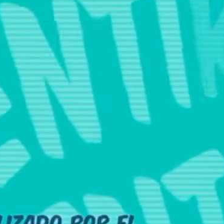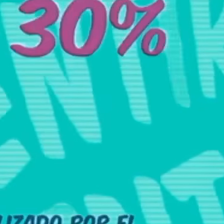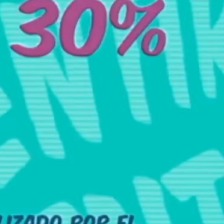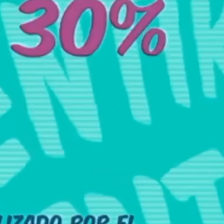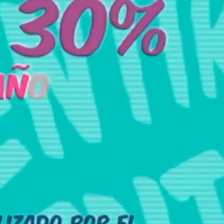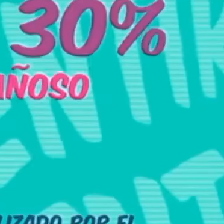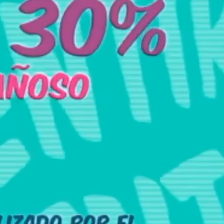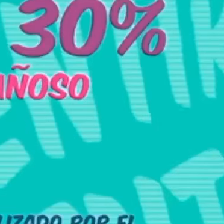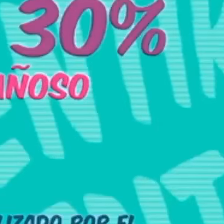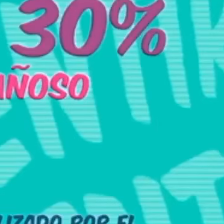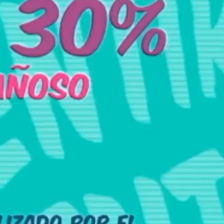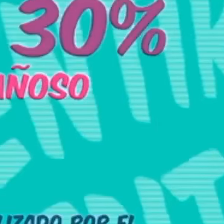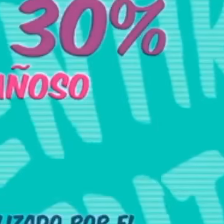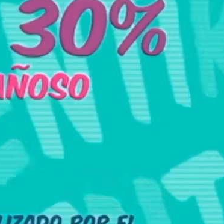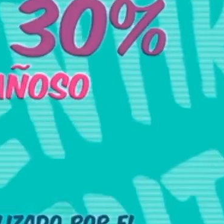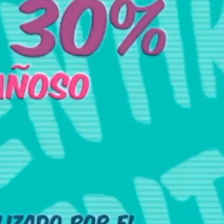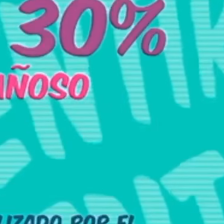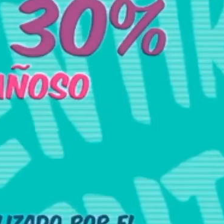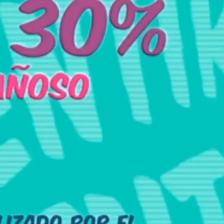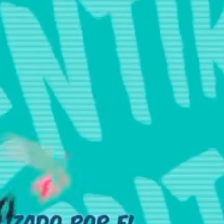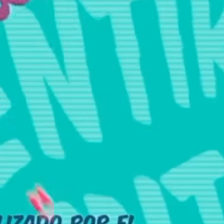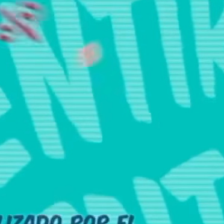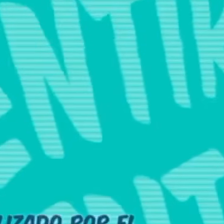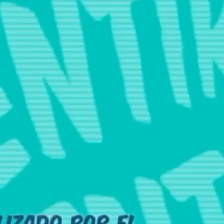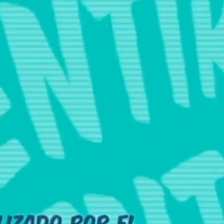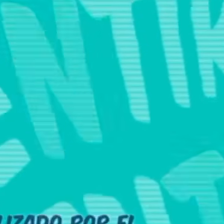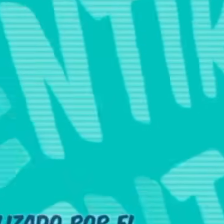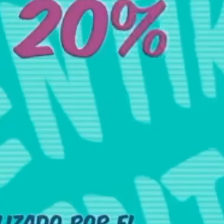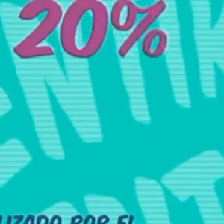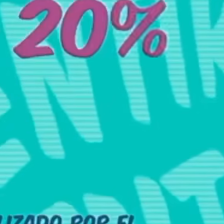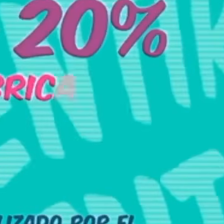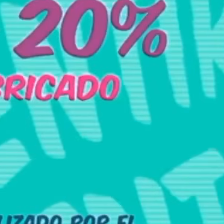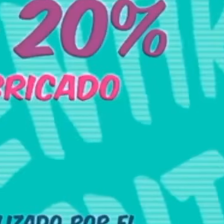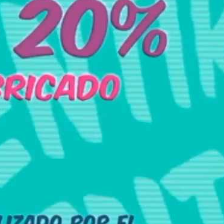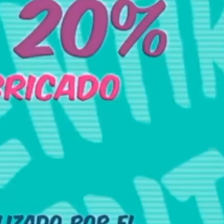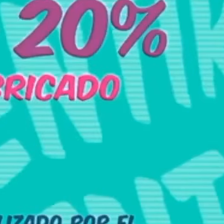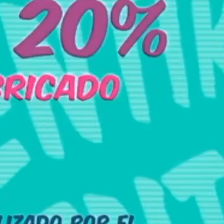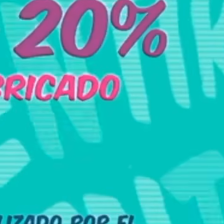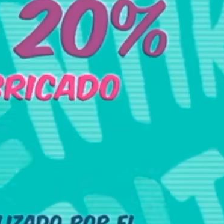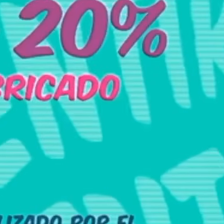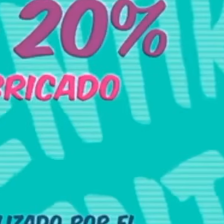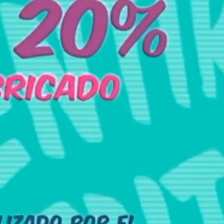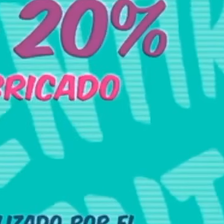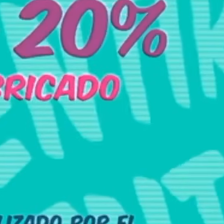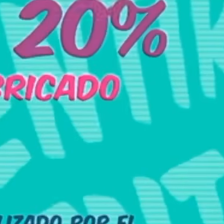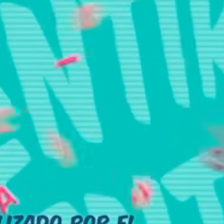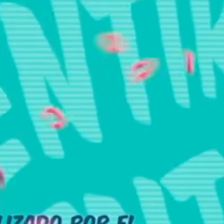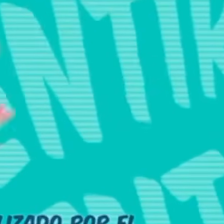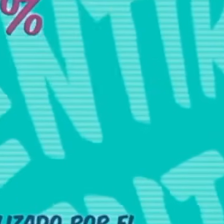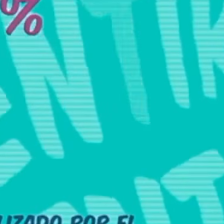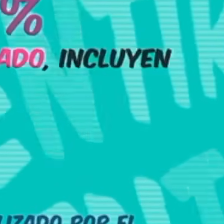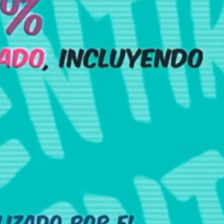a material fuera de contexto, entre el 25 y 30% fue contenido engañoso, entre el 15 y 20%